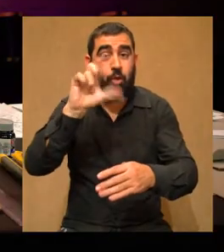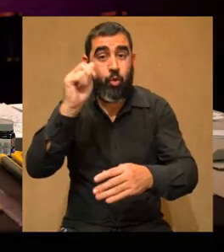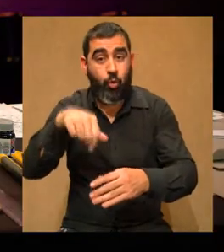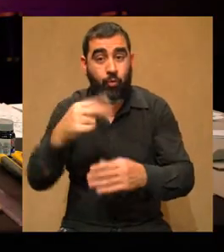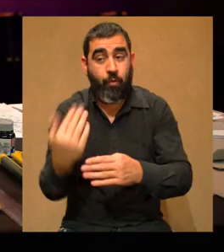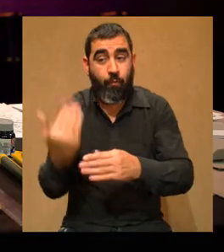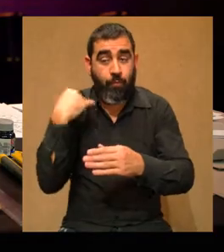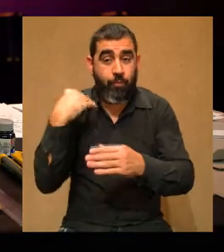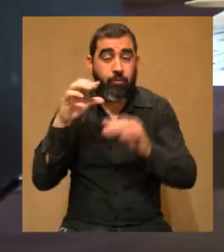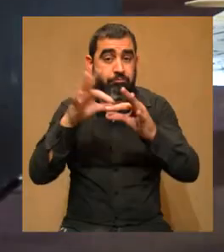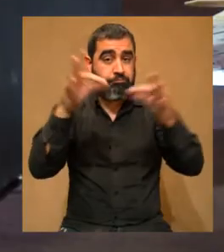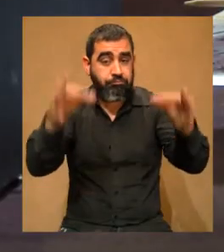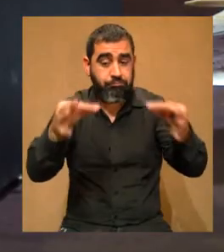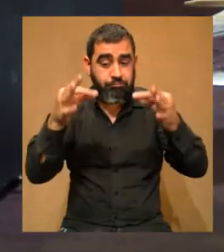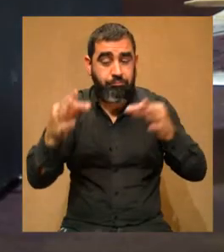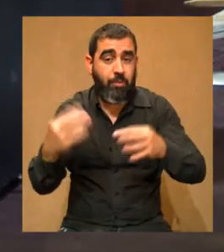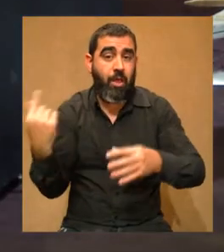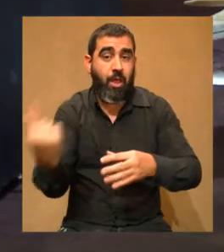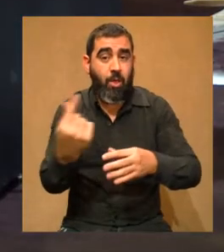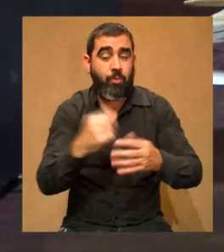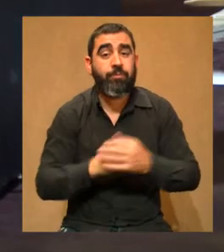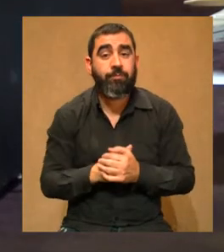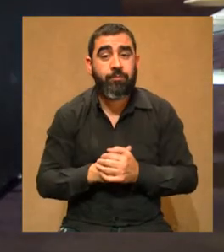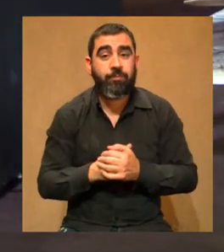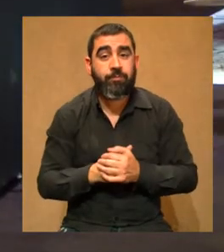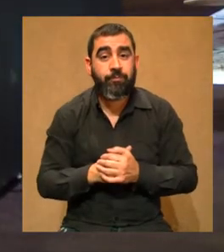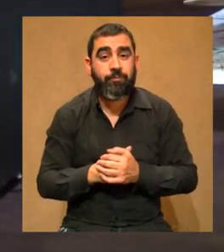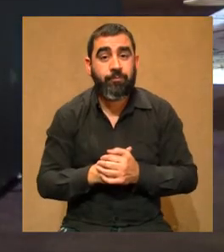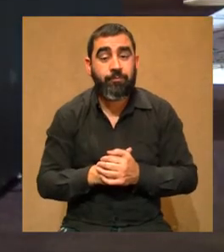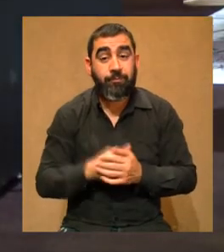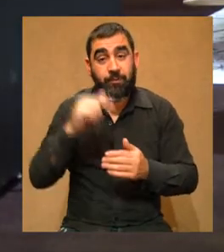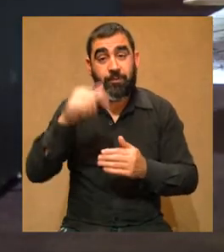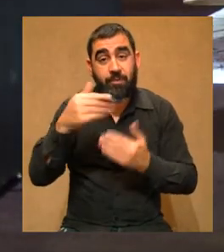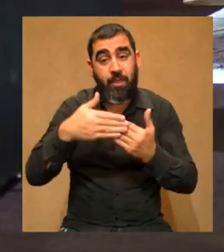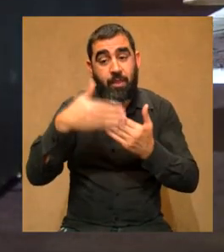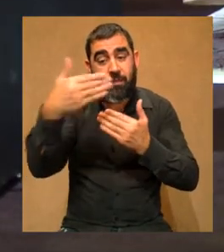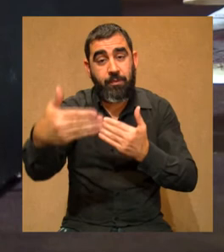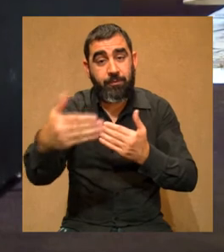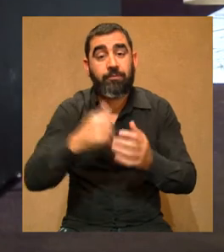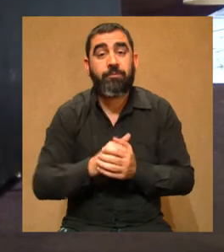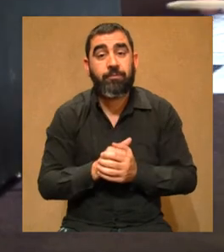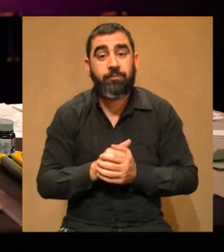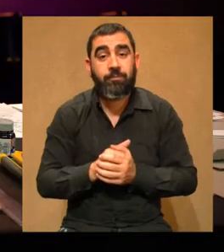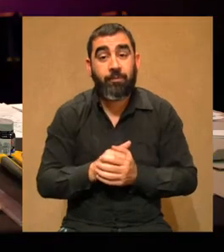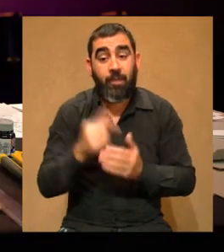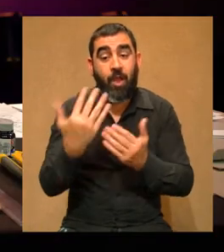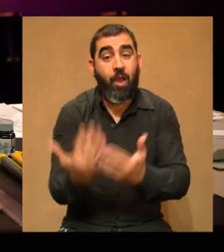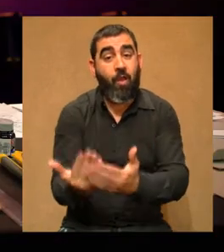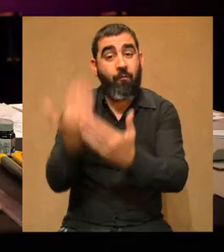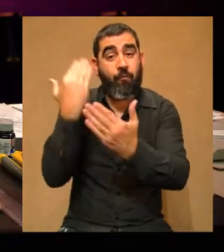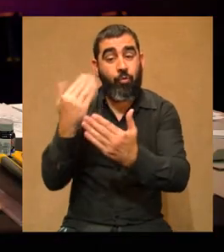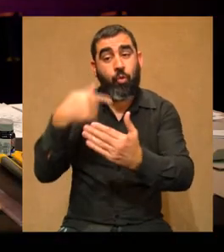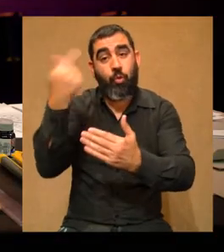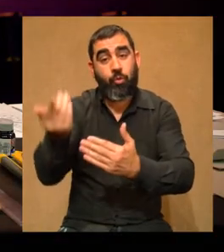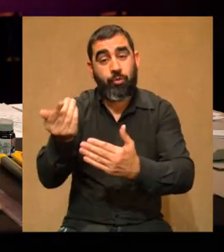entonces podemos ir poniendo así es más para adelante y al fondo